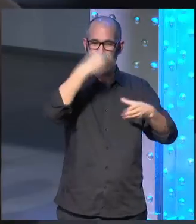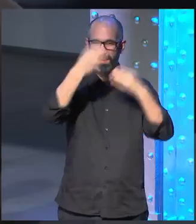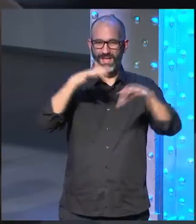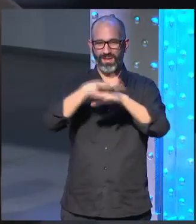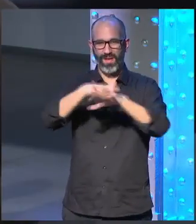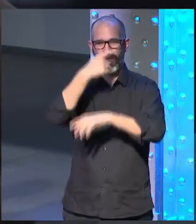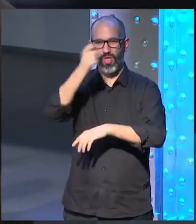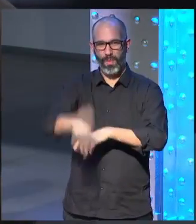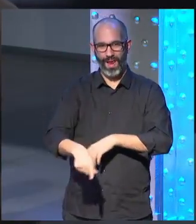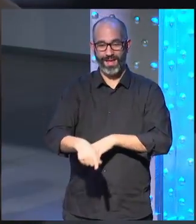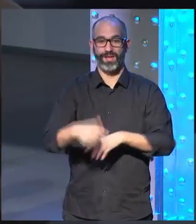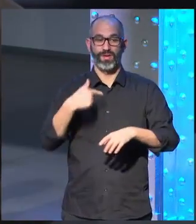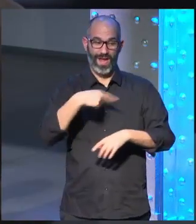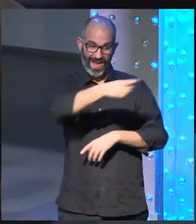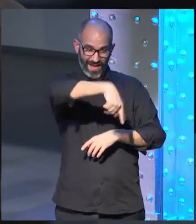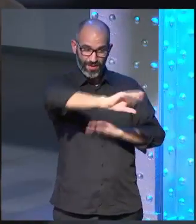yo conseguí...